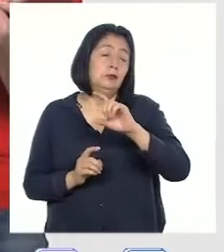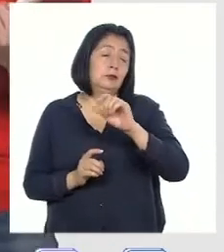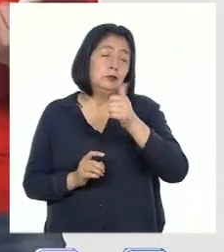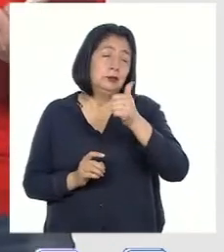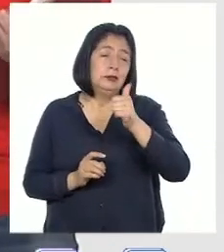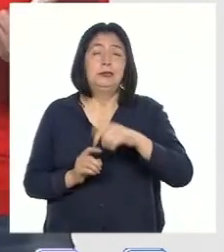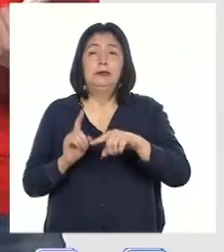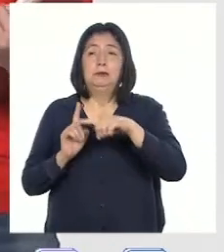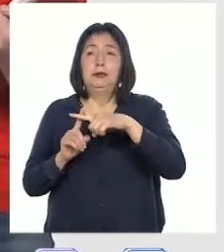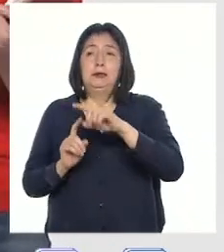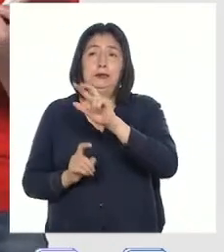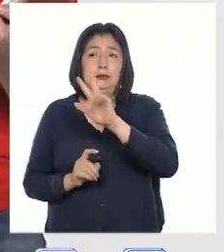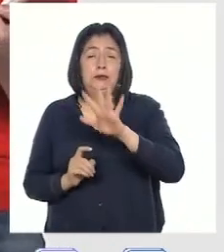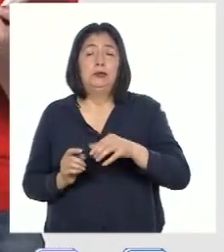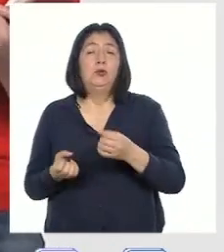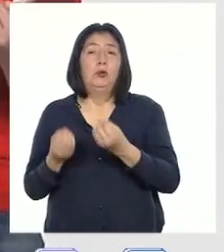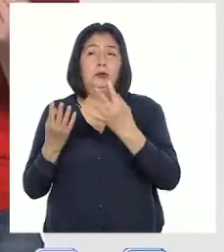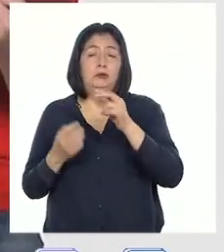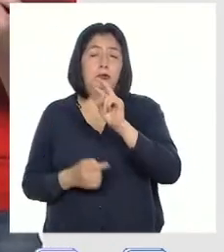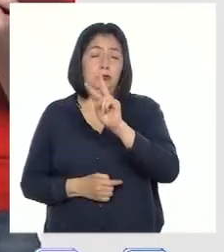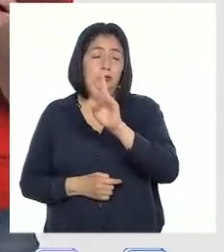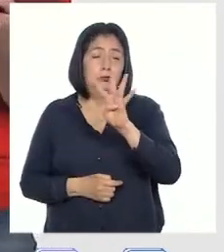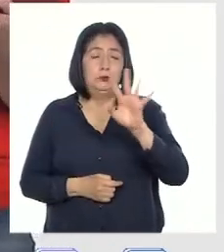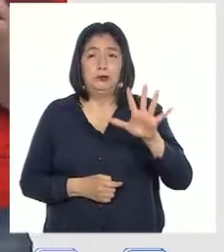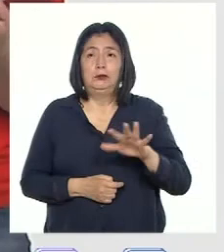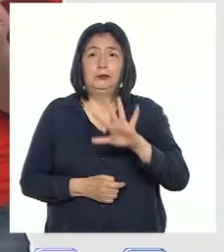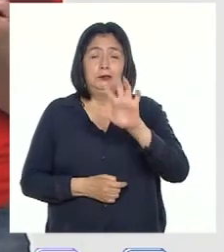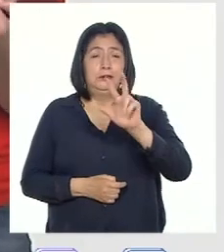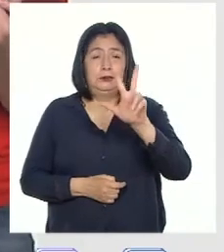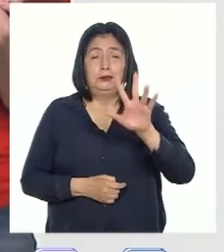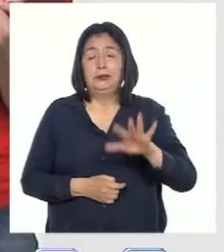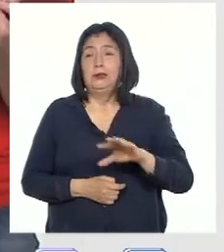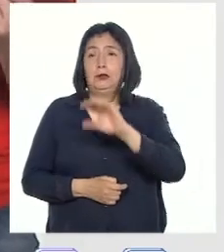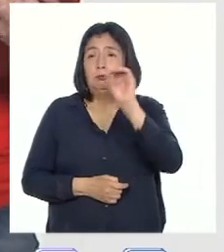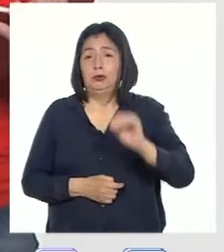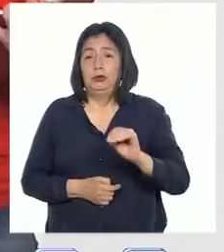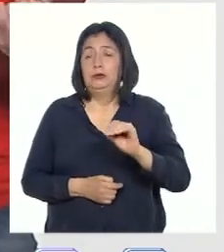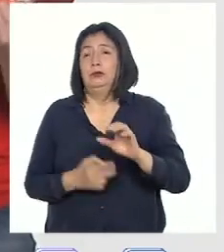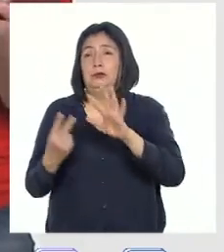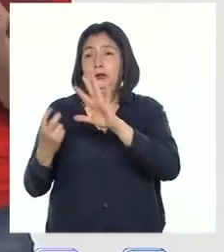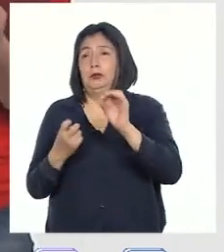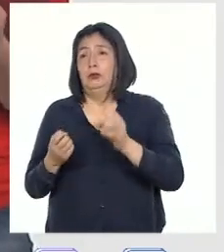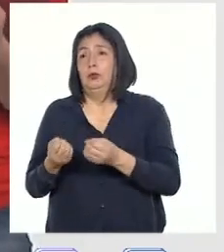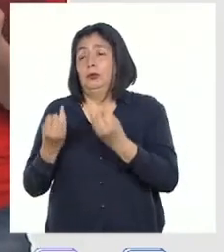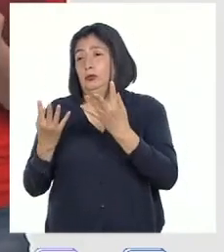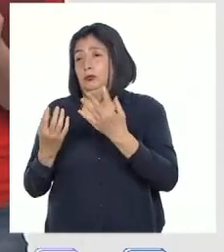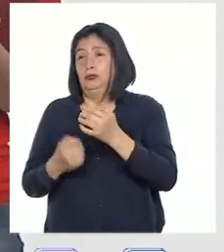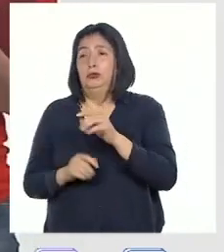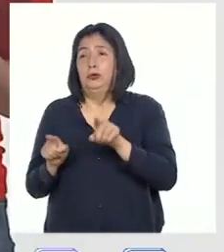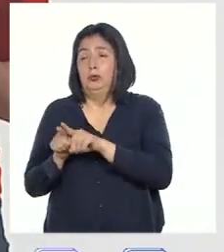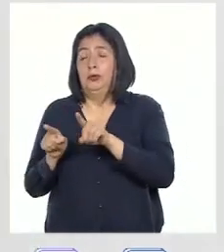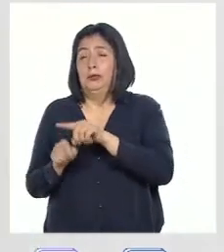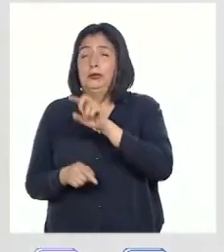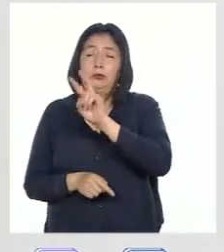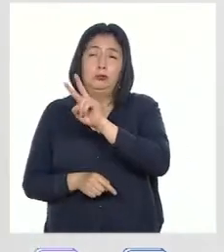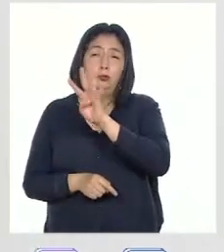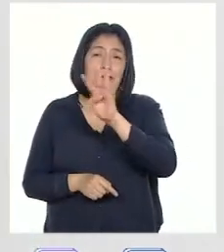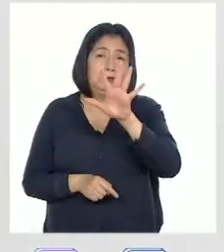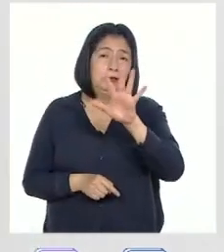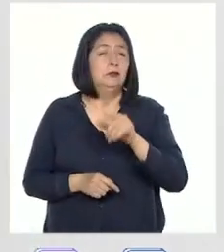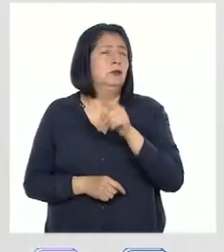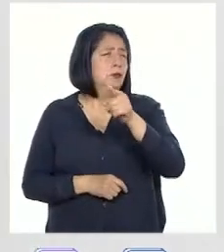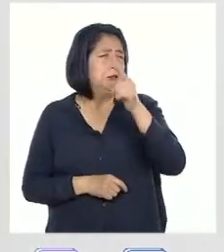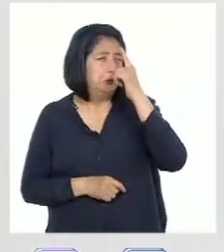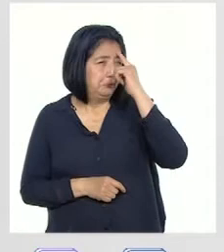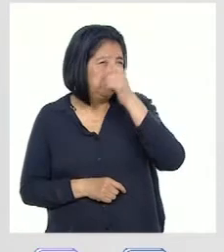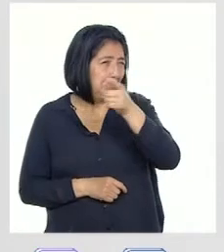tendremos 245. El 35% de 700 es 245. ¿Qué les